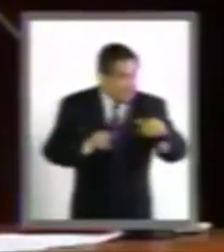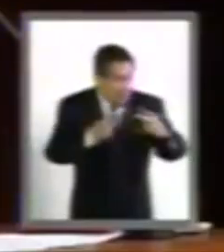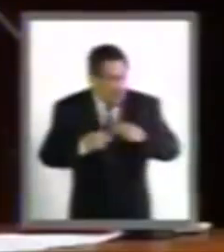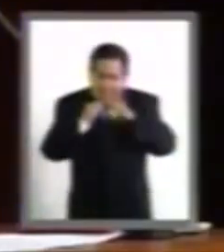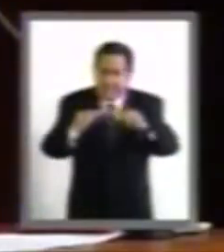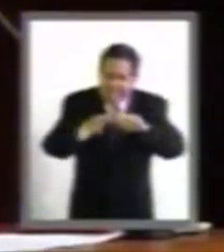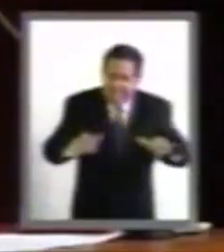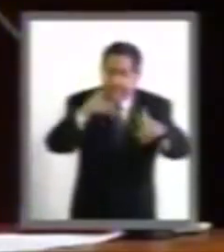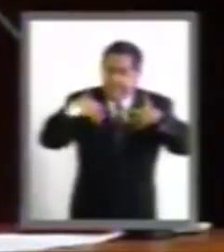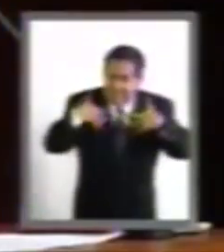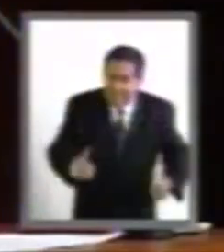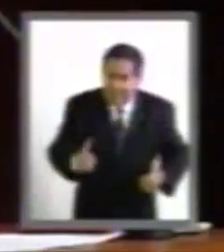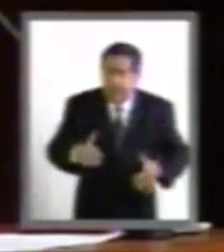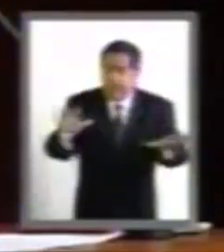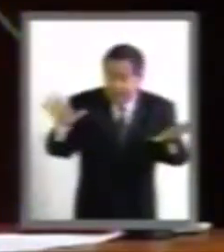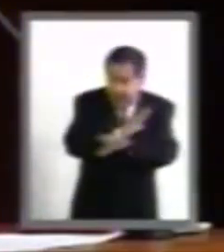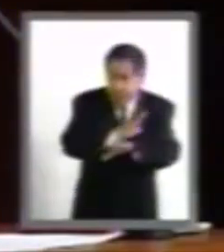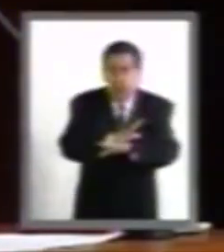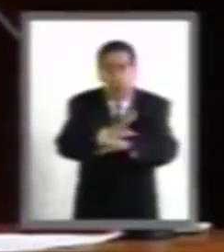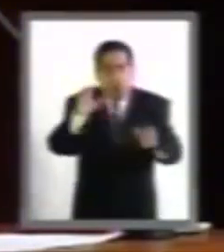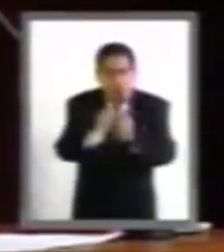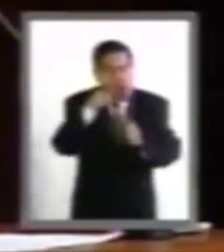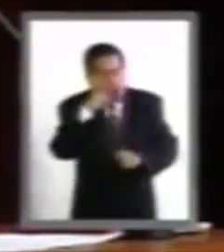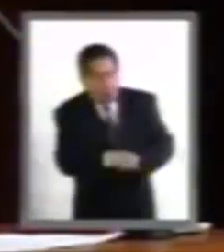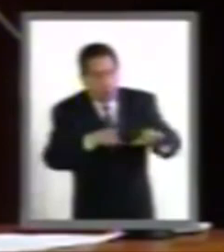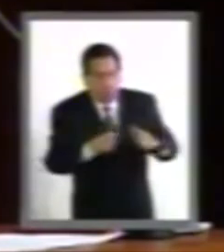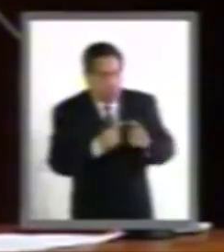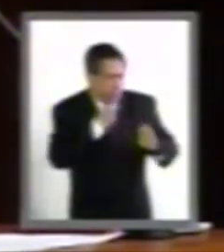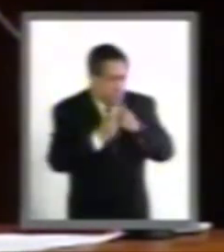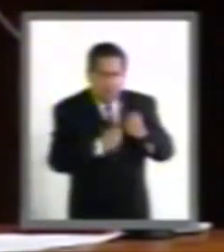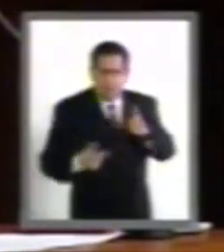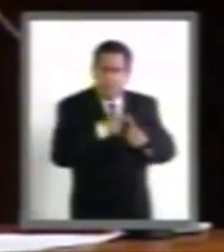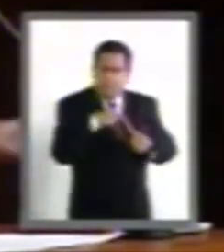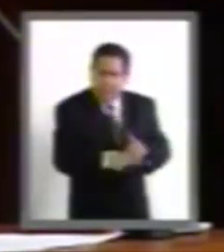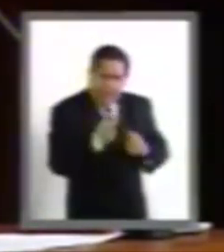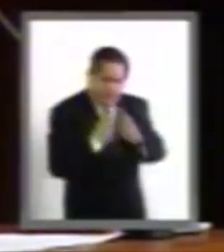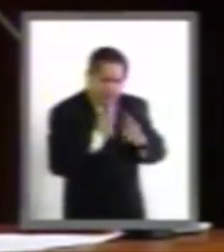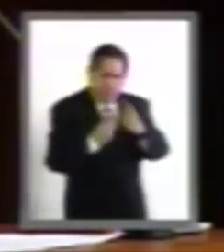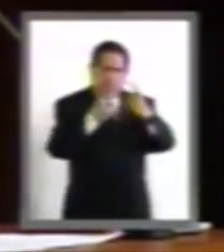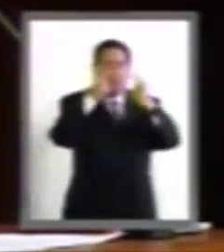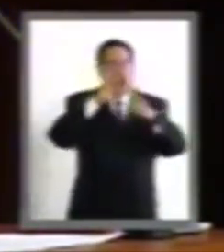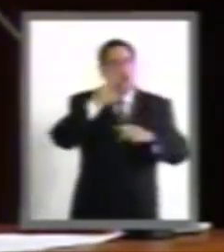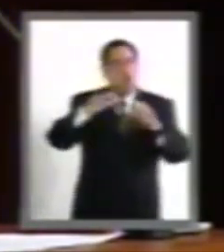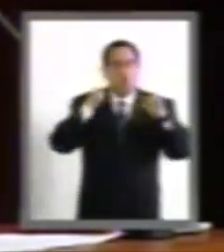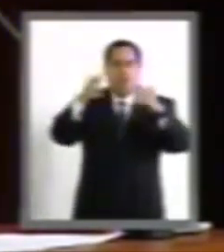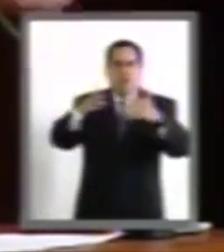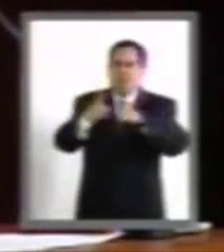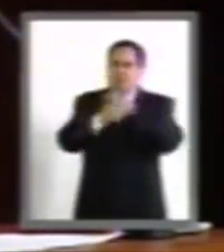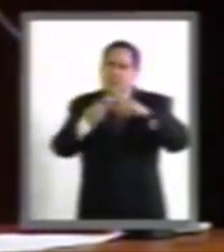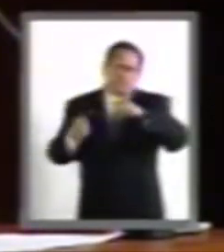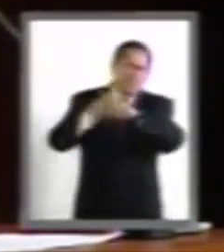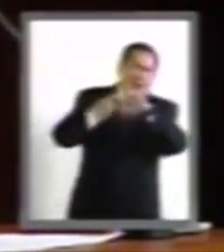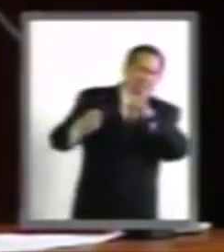Las grandes reformas se hacen desde abajo. Se dialoga desde el principio y no cuando en la plaza pública ya te están mentando